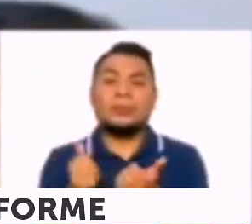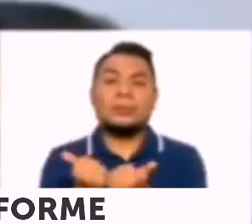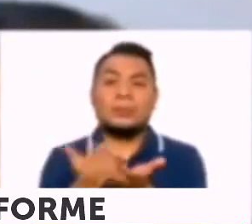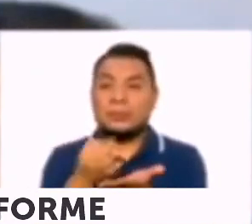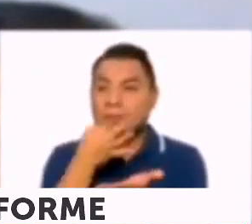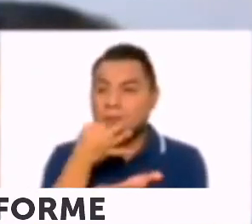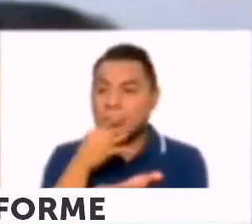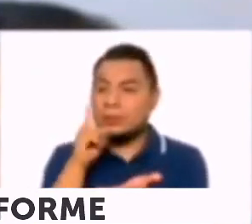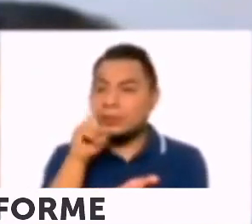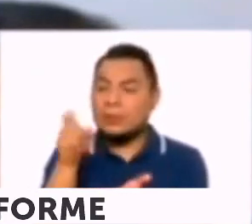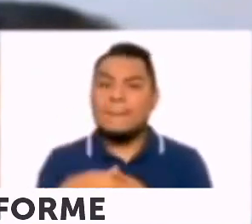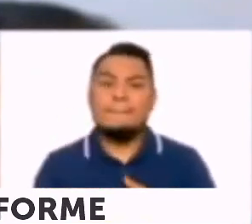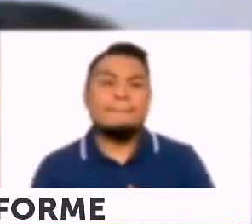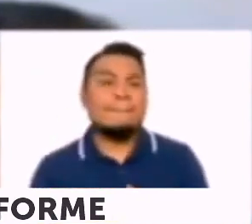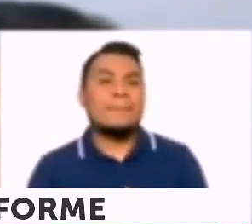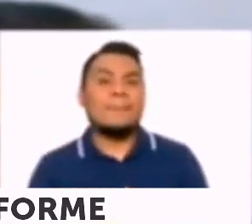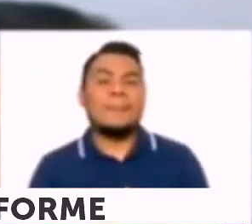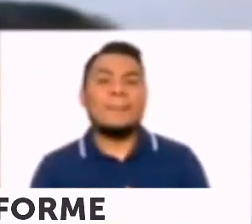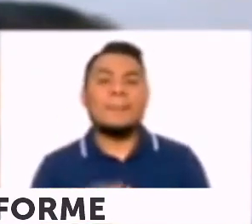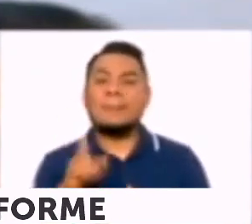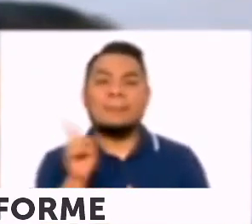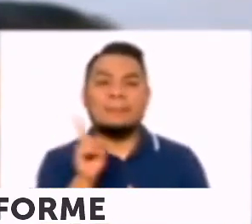No, eso al menos